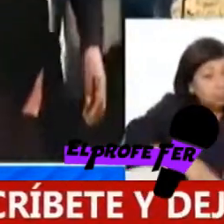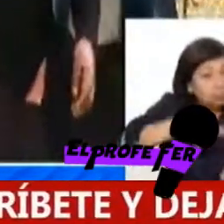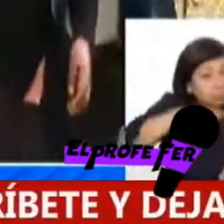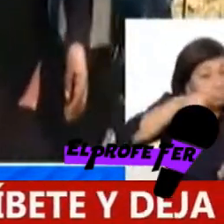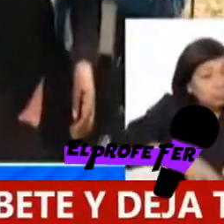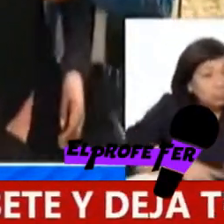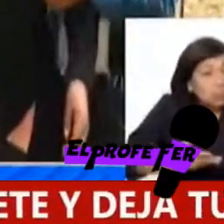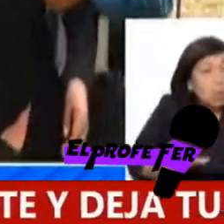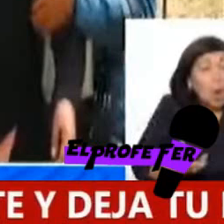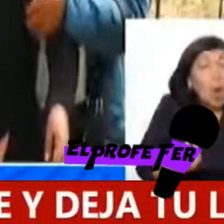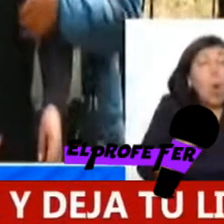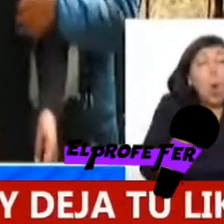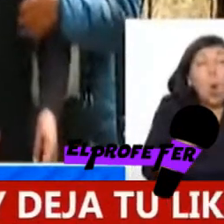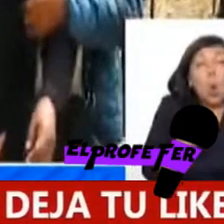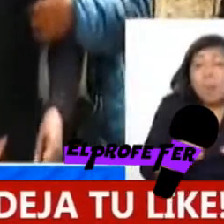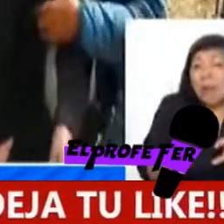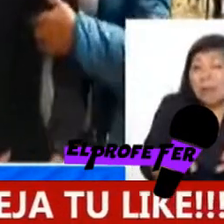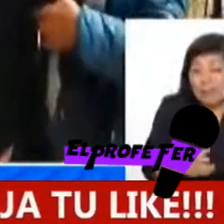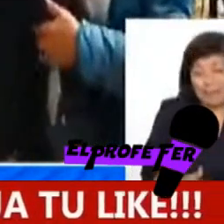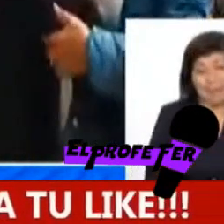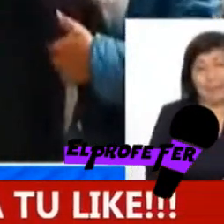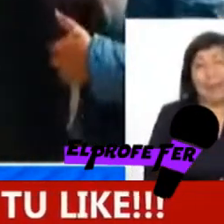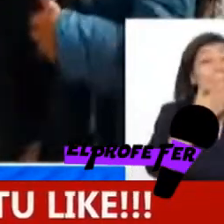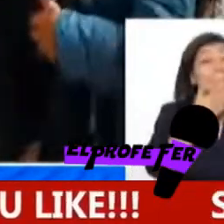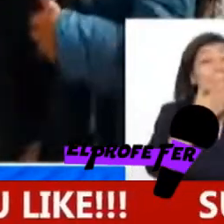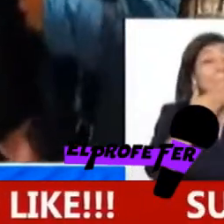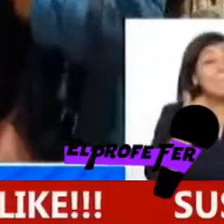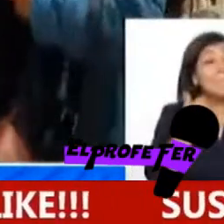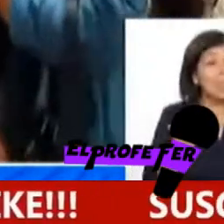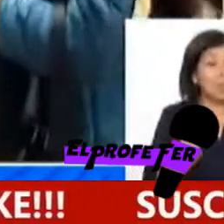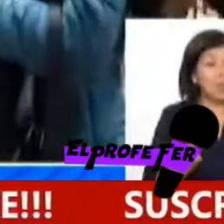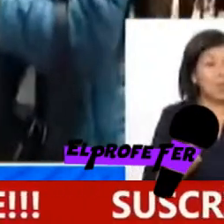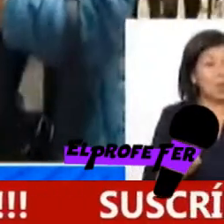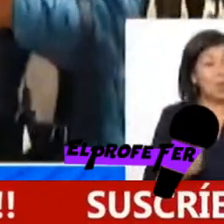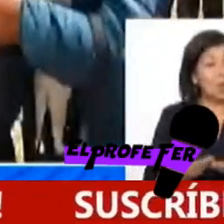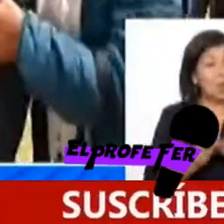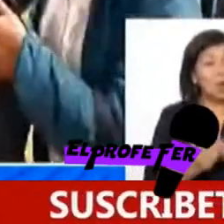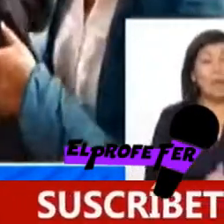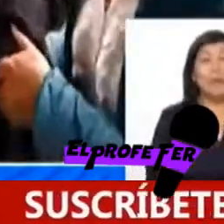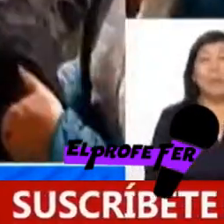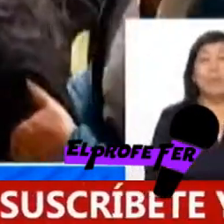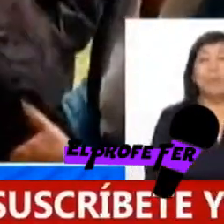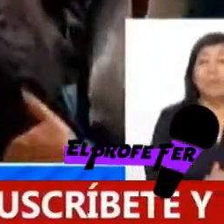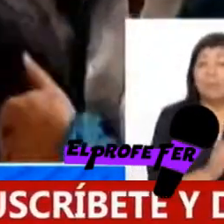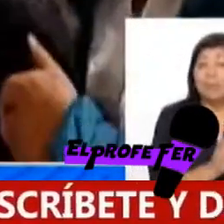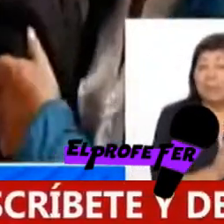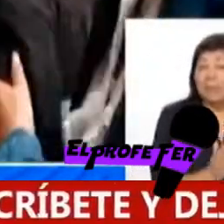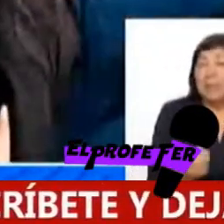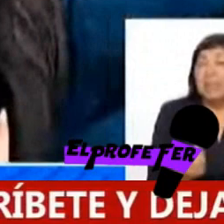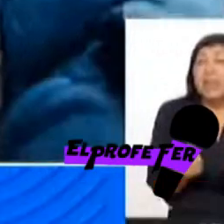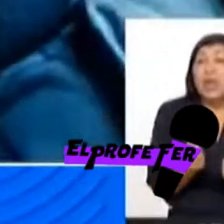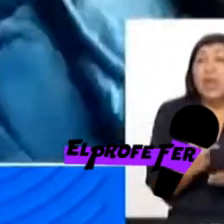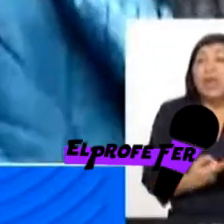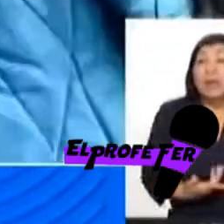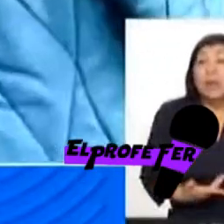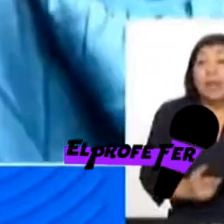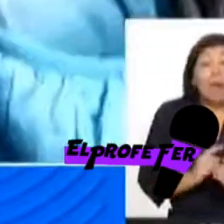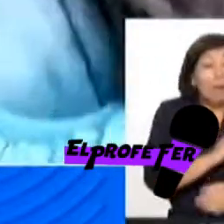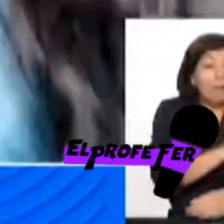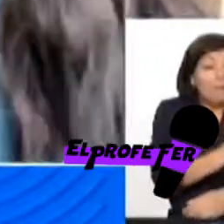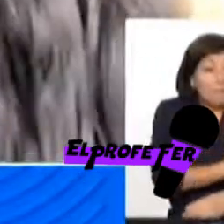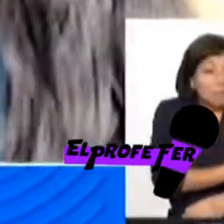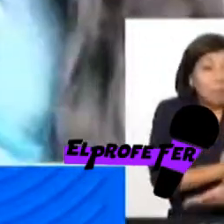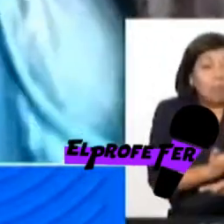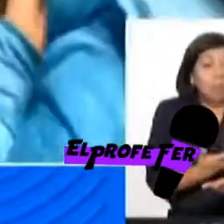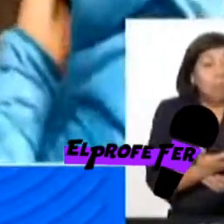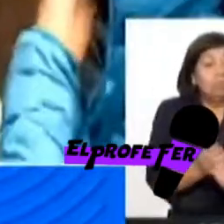poder caminar juntos en la mejora de las políticas educativas del país. Ejes estratégicos que tienen que ver con el fortalecimiento,